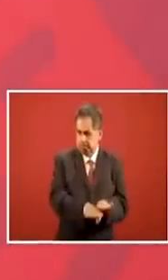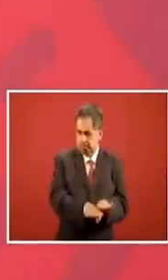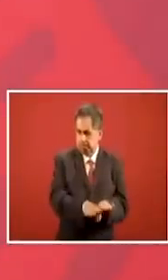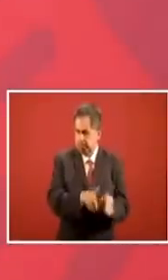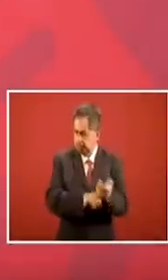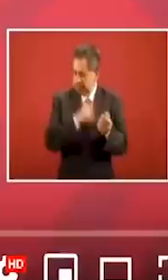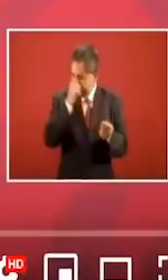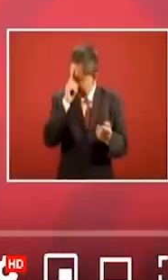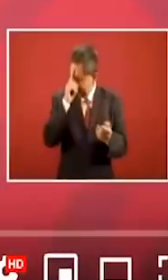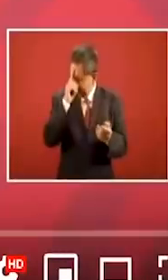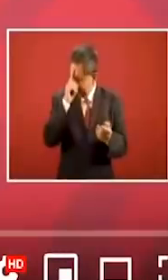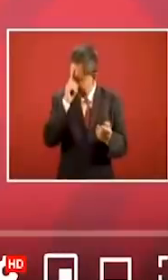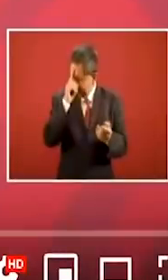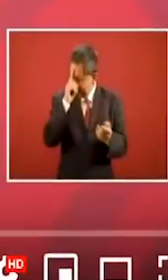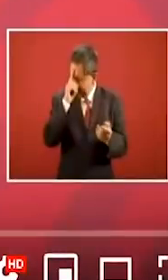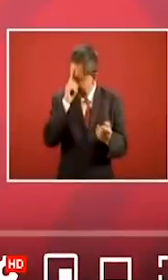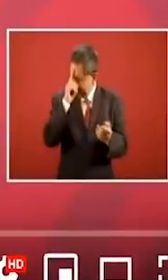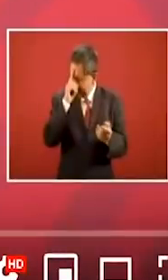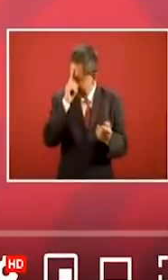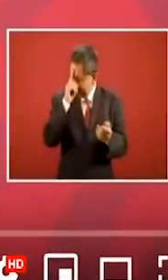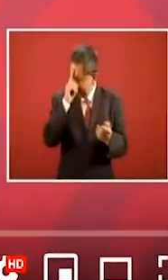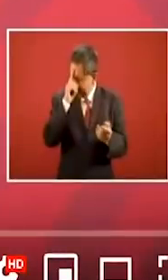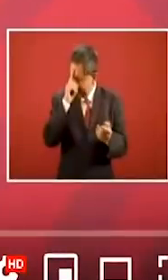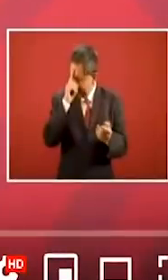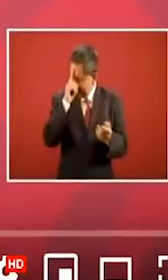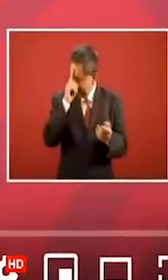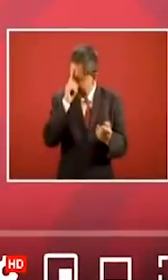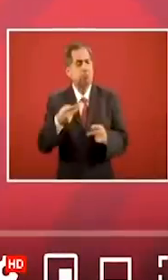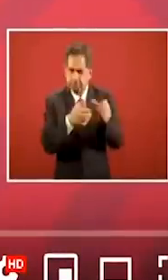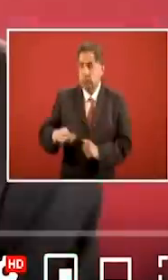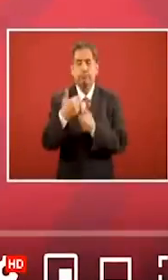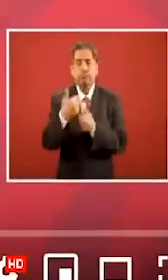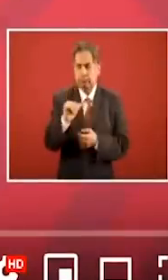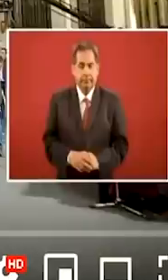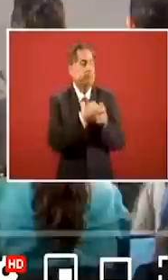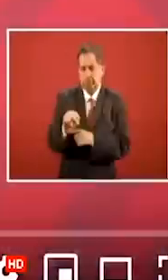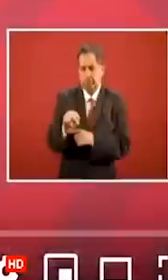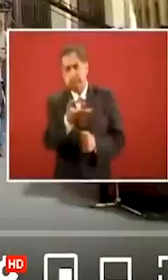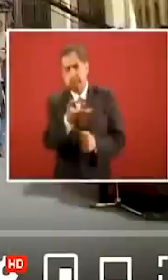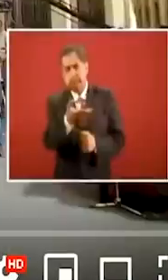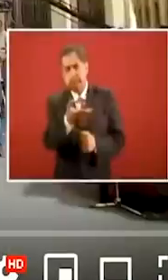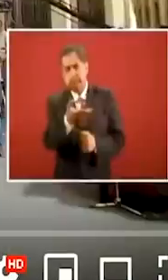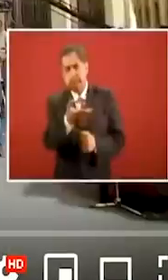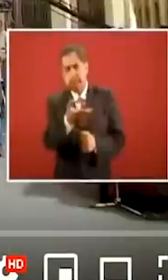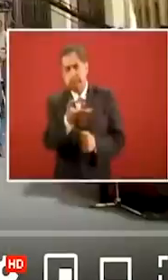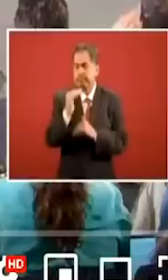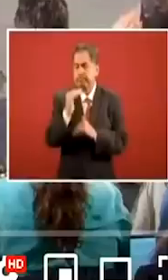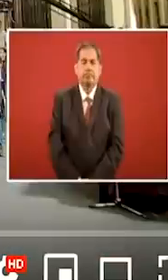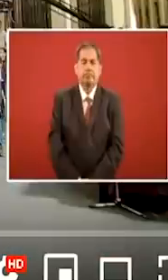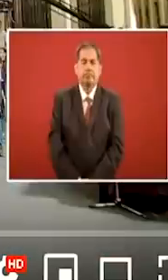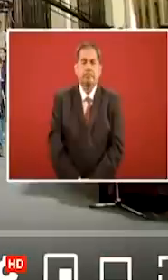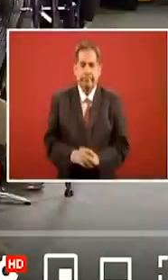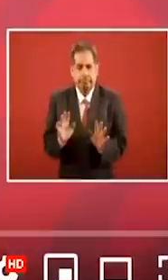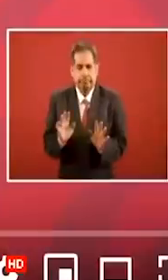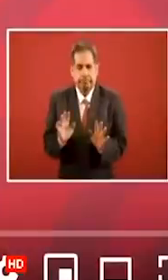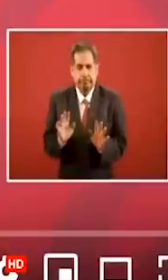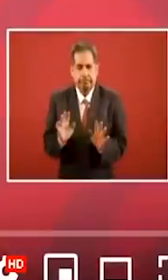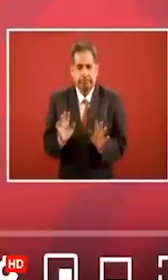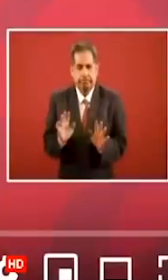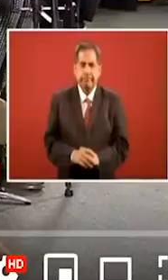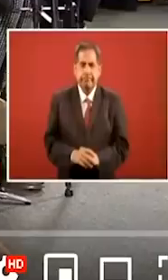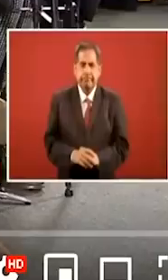de lo que sabemos de los grupos, pero están tercos. Quien lo dijo fue